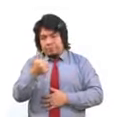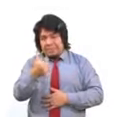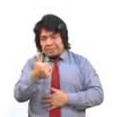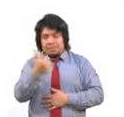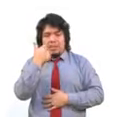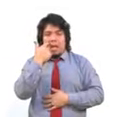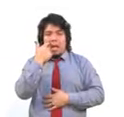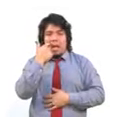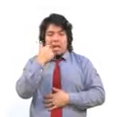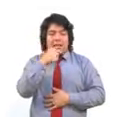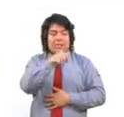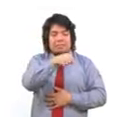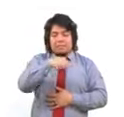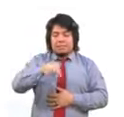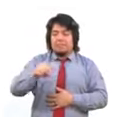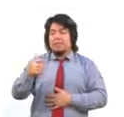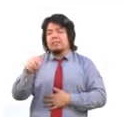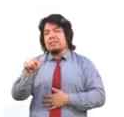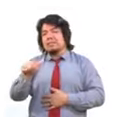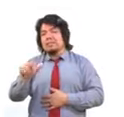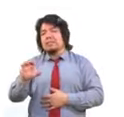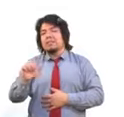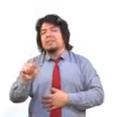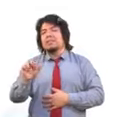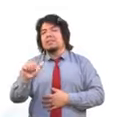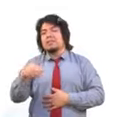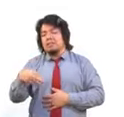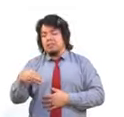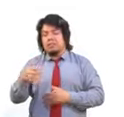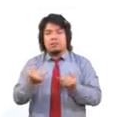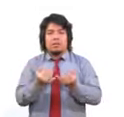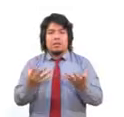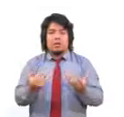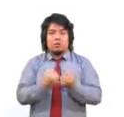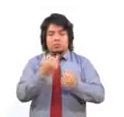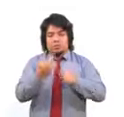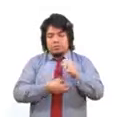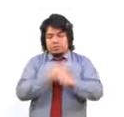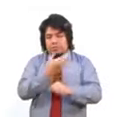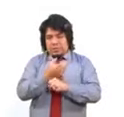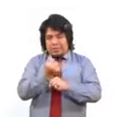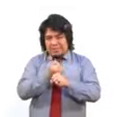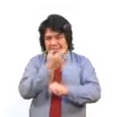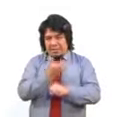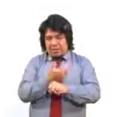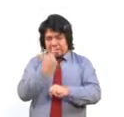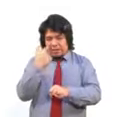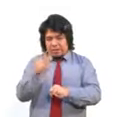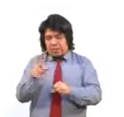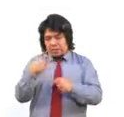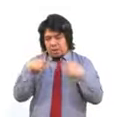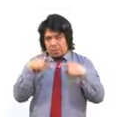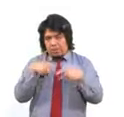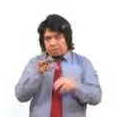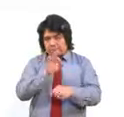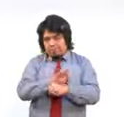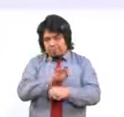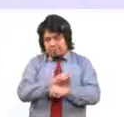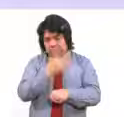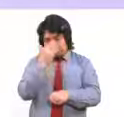en 17 CETRAMS con la participación de la Secretaría de Seguridad Ciudadana.